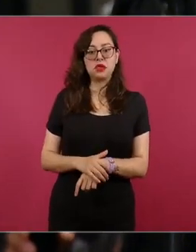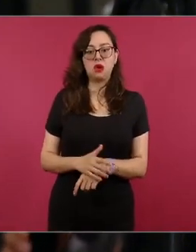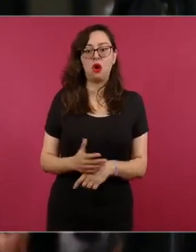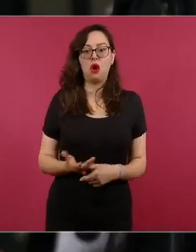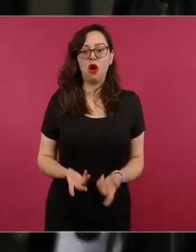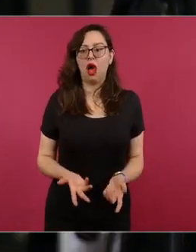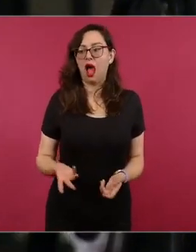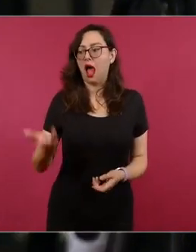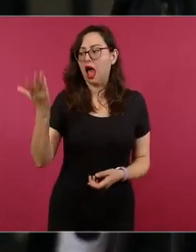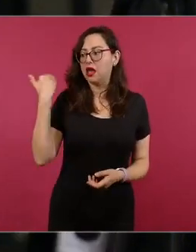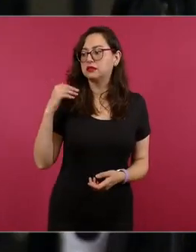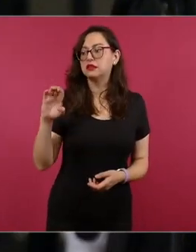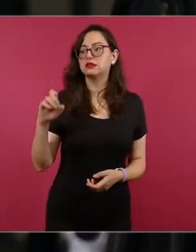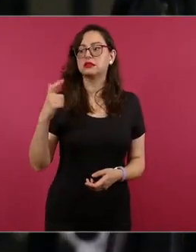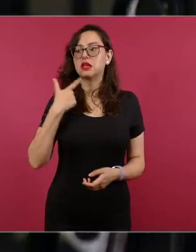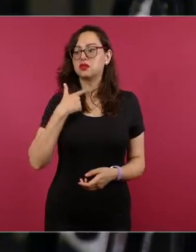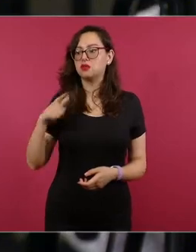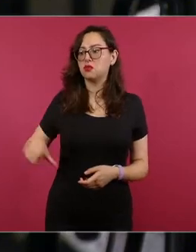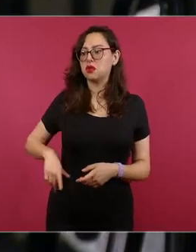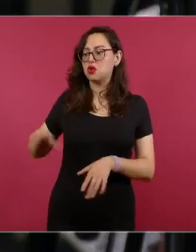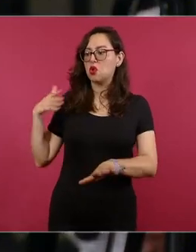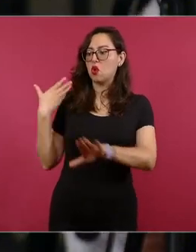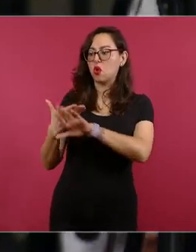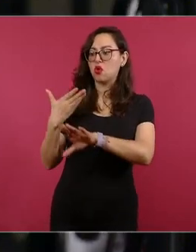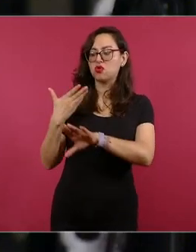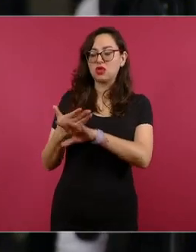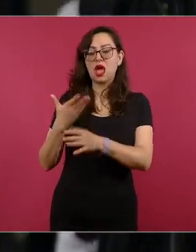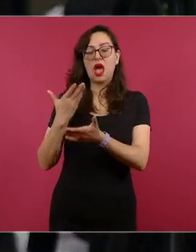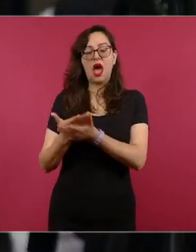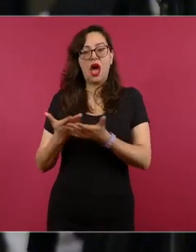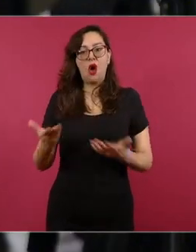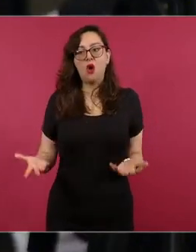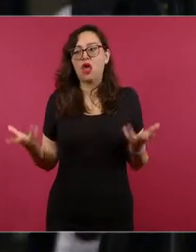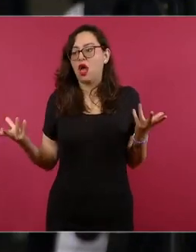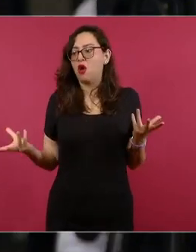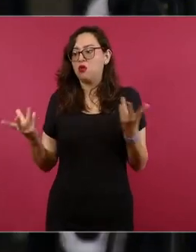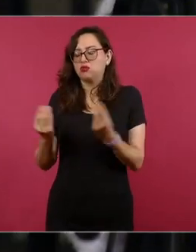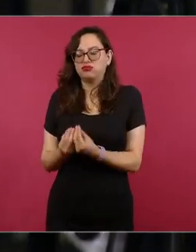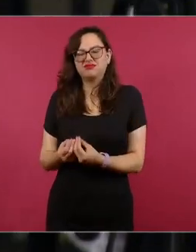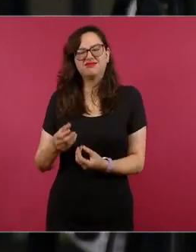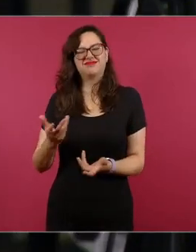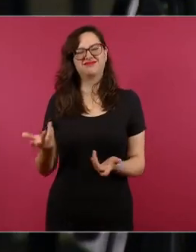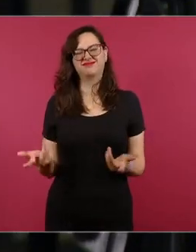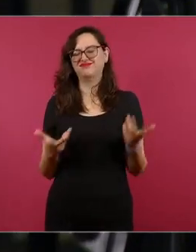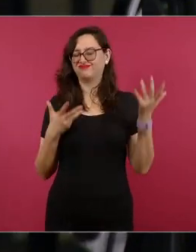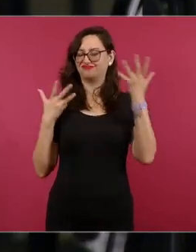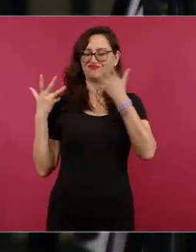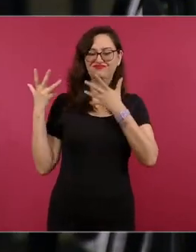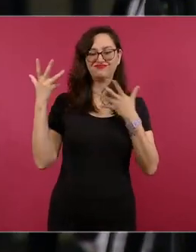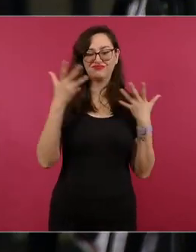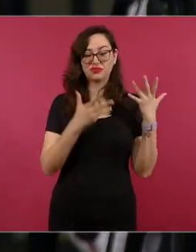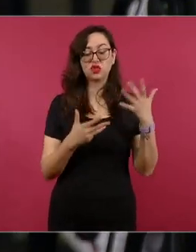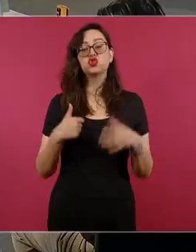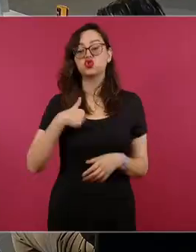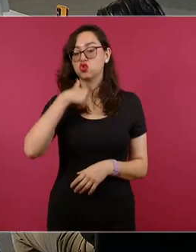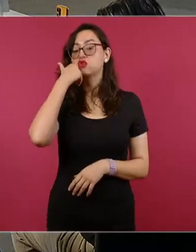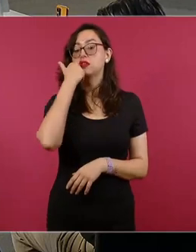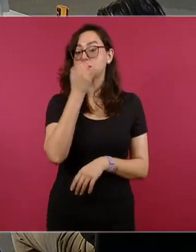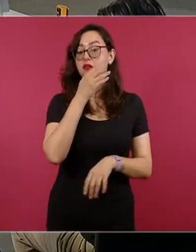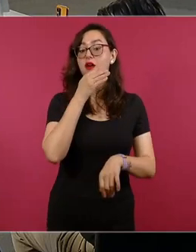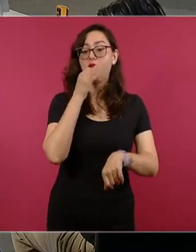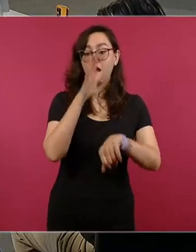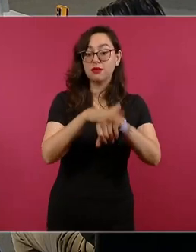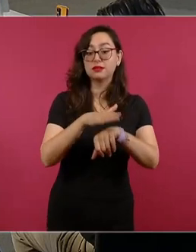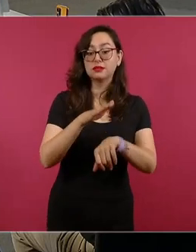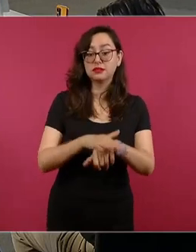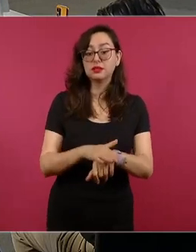anteriores administraciones y ya los puso como candidatos. Entonces, bueno, es algo que yo quería que supiera, porque